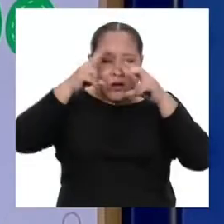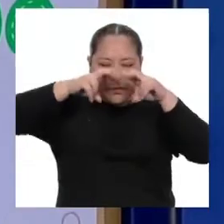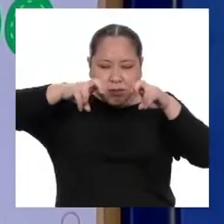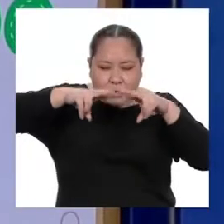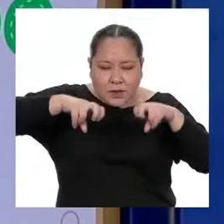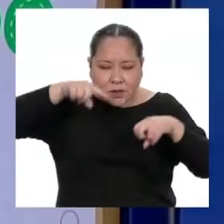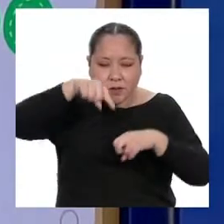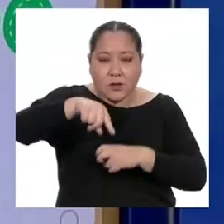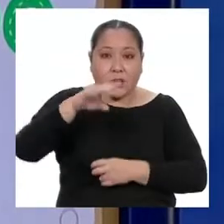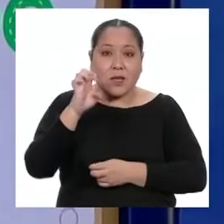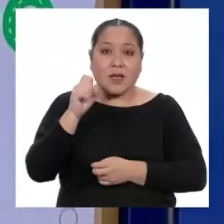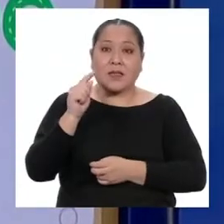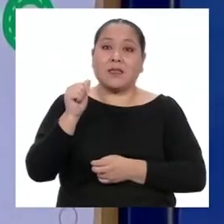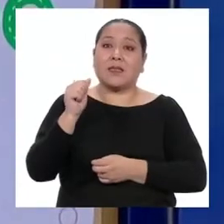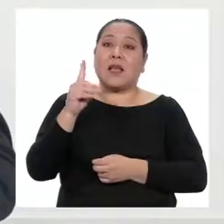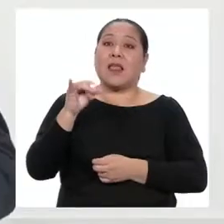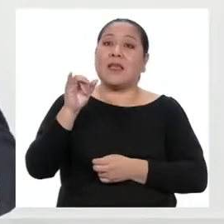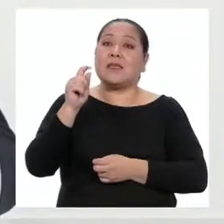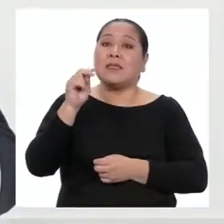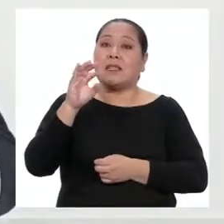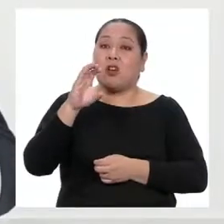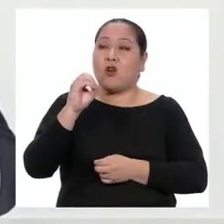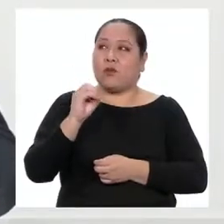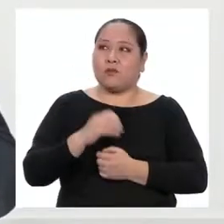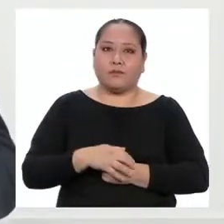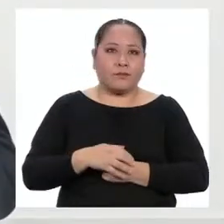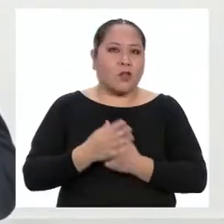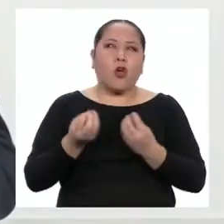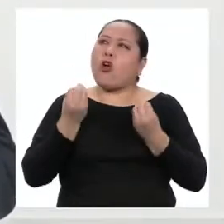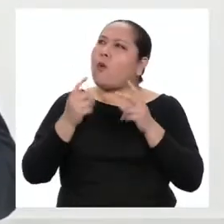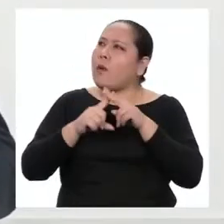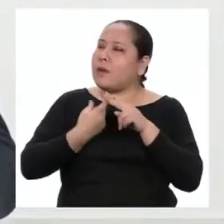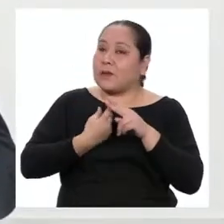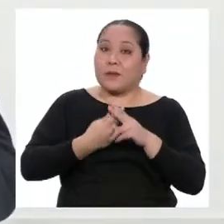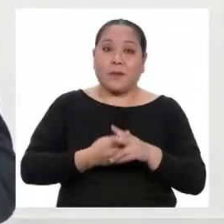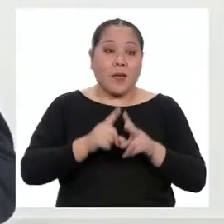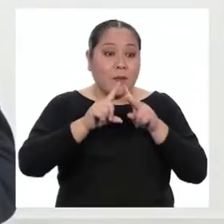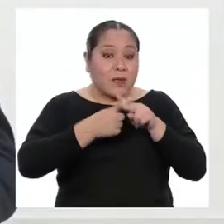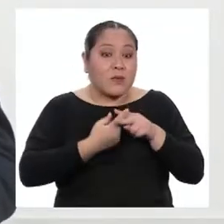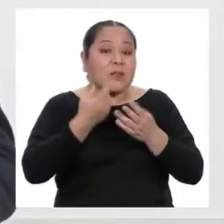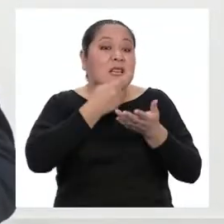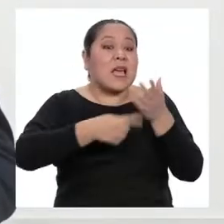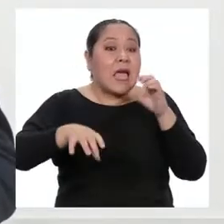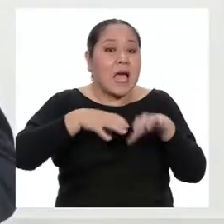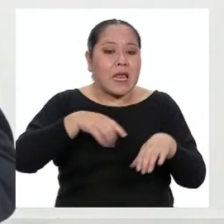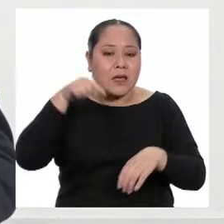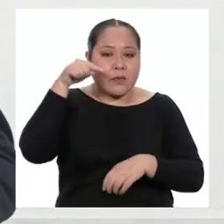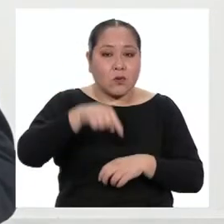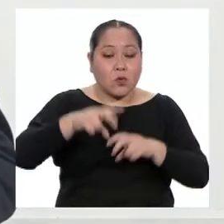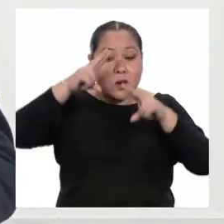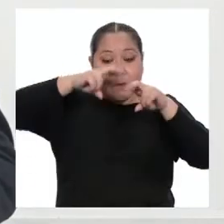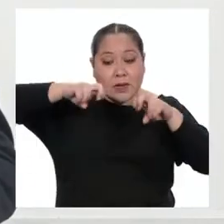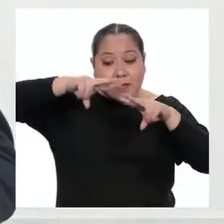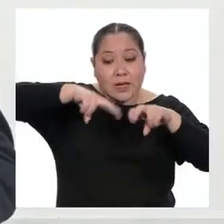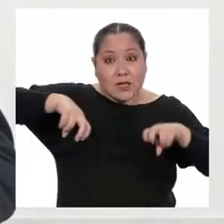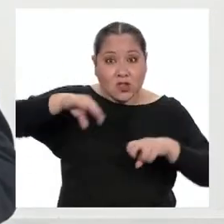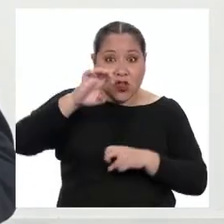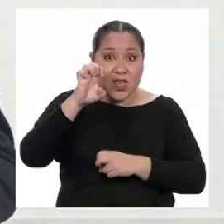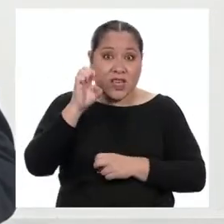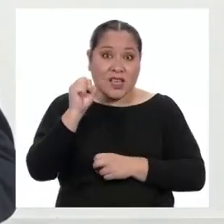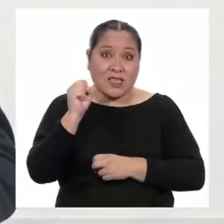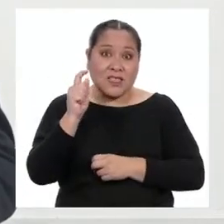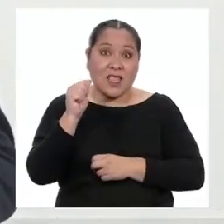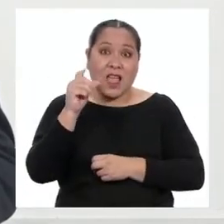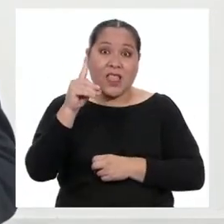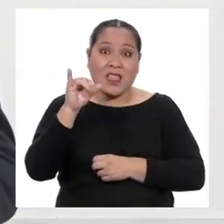¿Por dónde empezamos, profesora Janet? Partamos planificando lo que haremos. Un estudio estadístico demanda